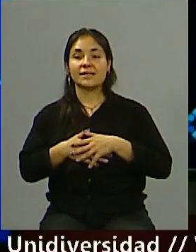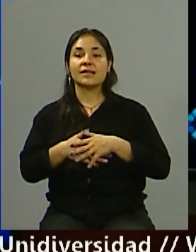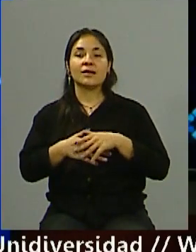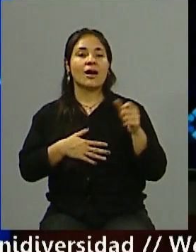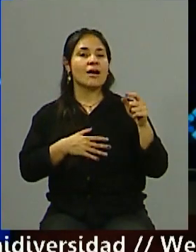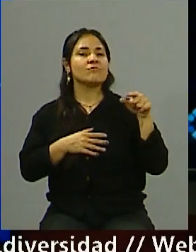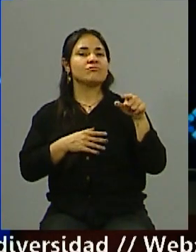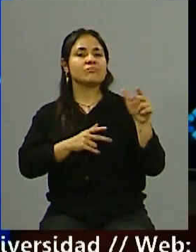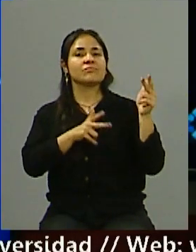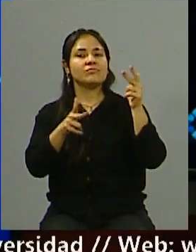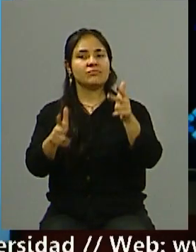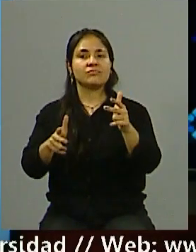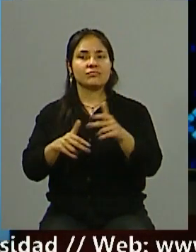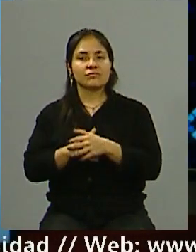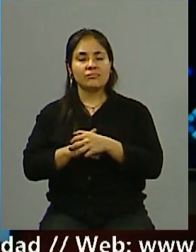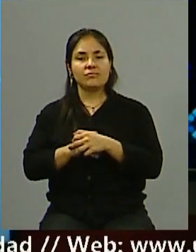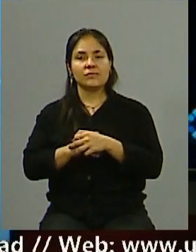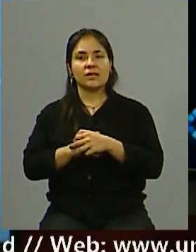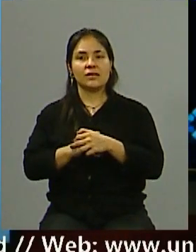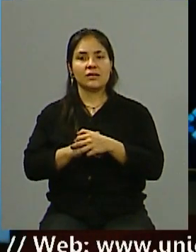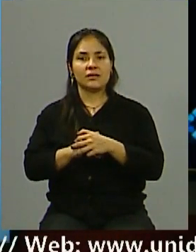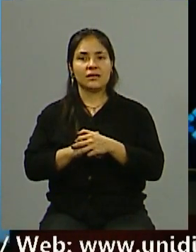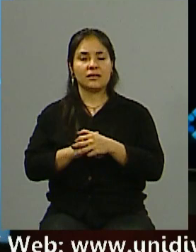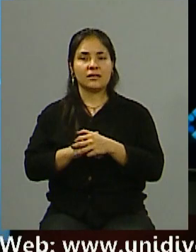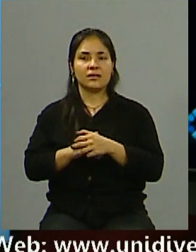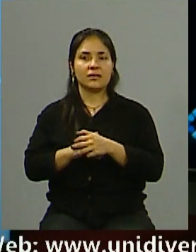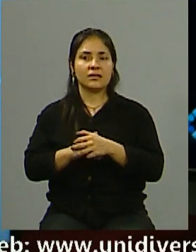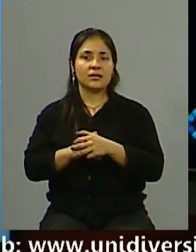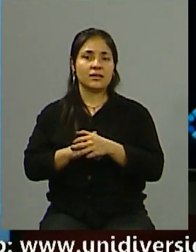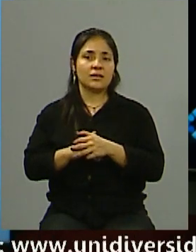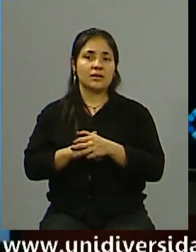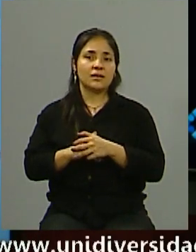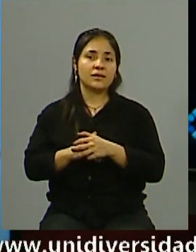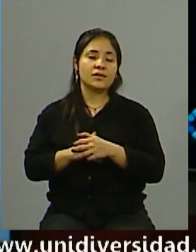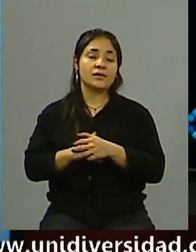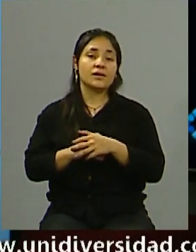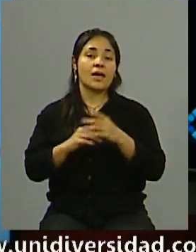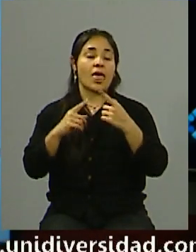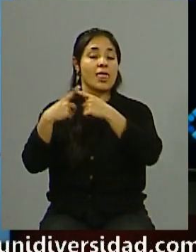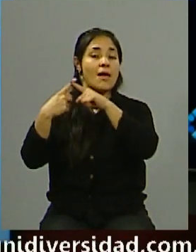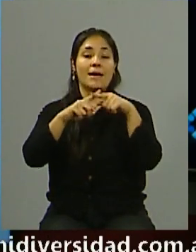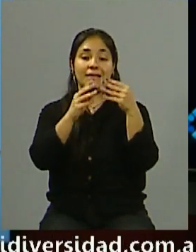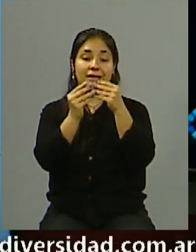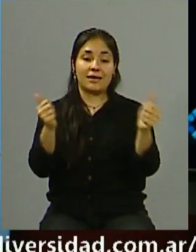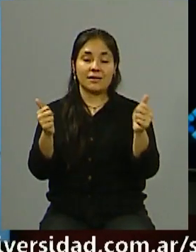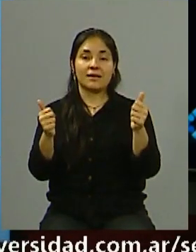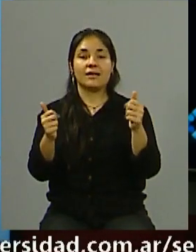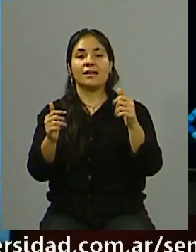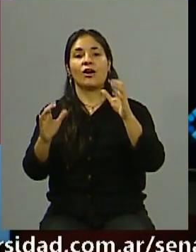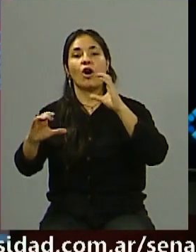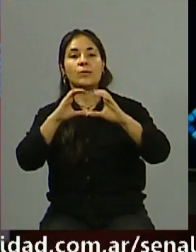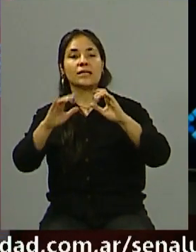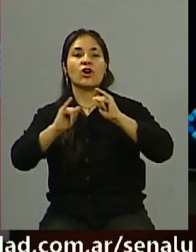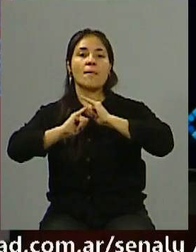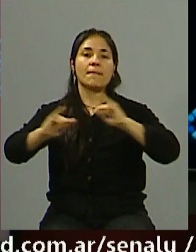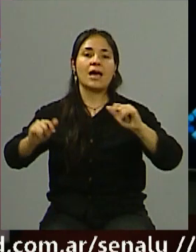mencionabas, porque la pregunta inmediatamente que terminó el debate en los medios, mismo en la gente, en conversaciones,